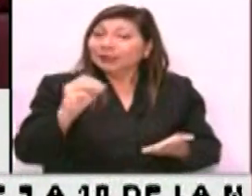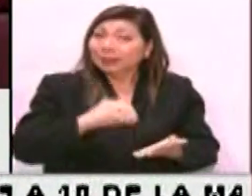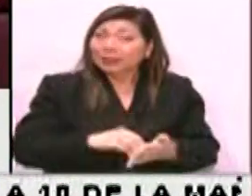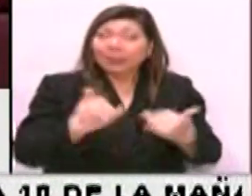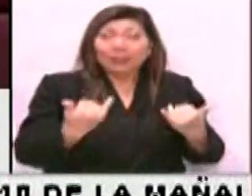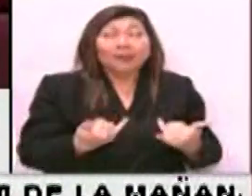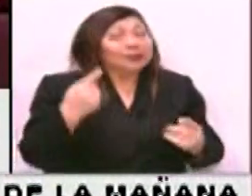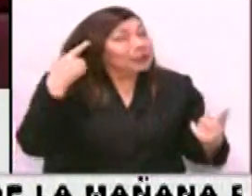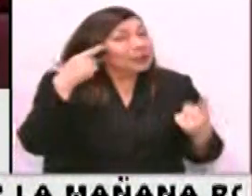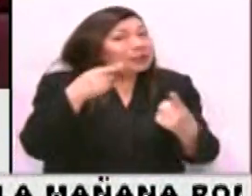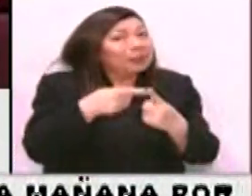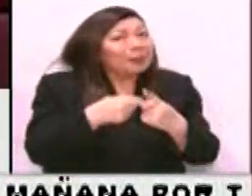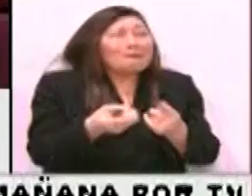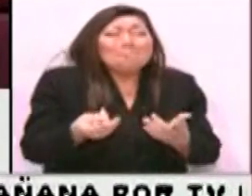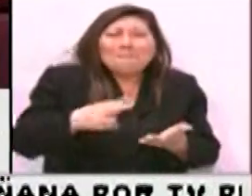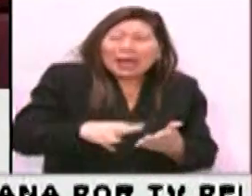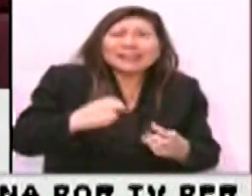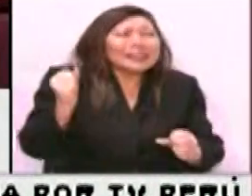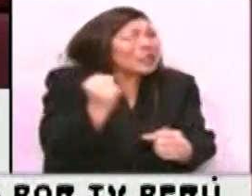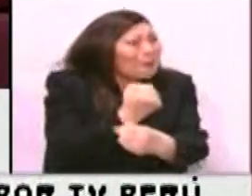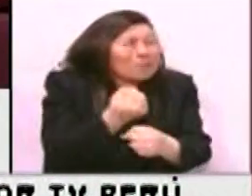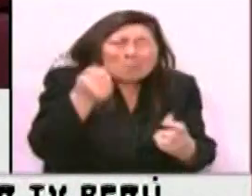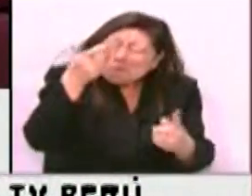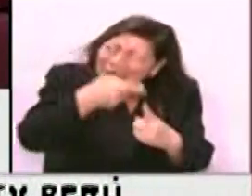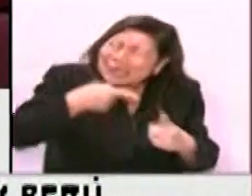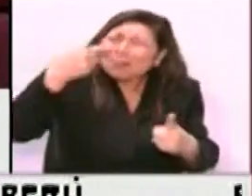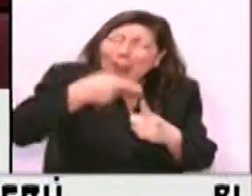llegábamos a la meta, nos la hacían más imposible.